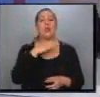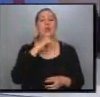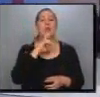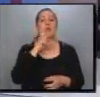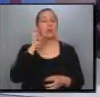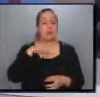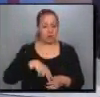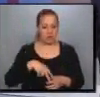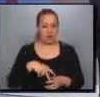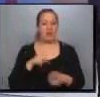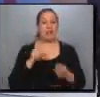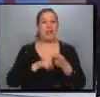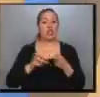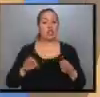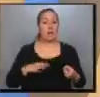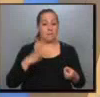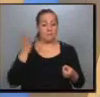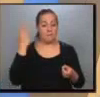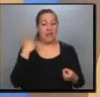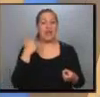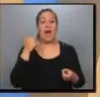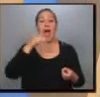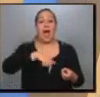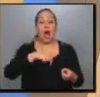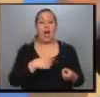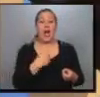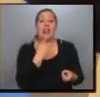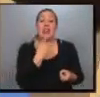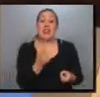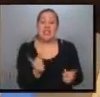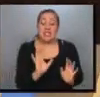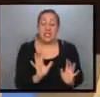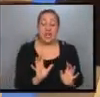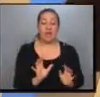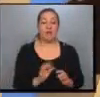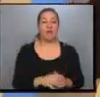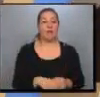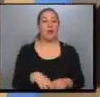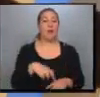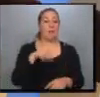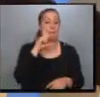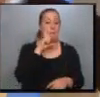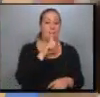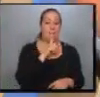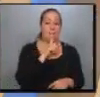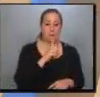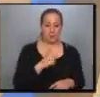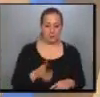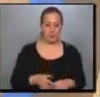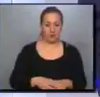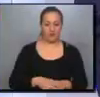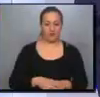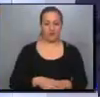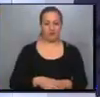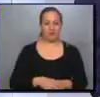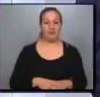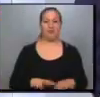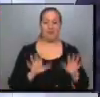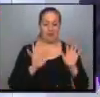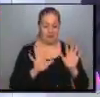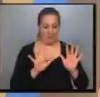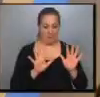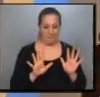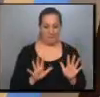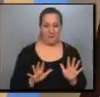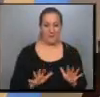con Justin Theroux, se casó el año pasado. Dicen ahora, viste que Brad Pitt se acaba... Pobre Justin, ¿no? Ahí quedó en el medio. Pará, porque ahora